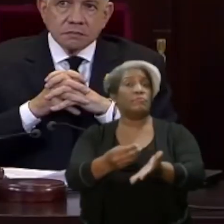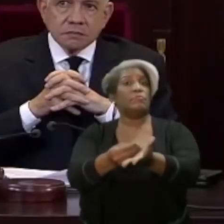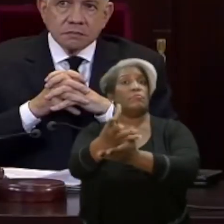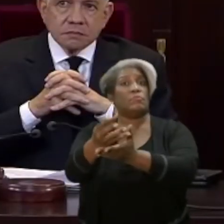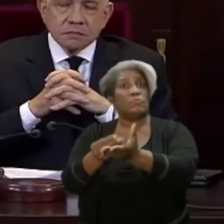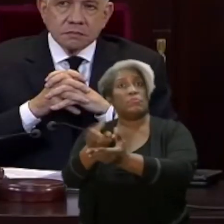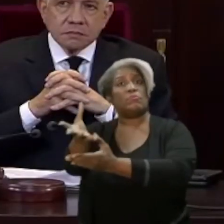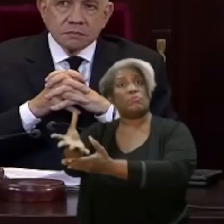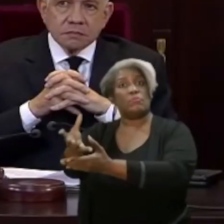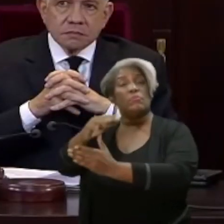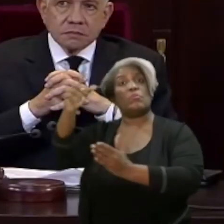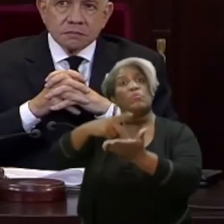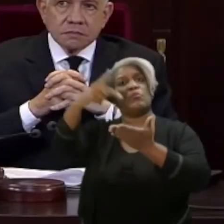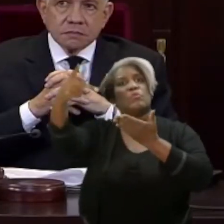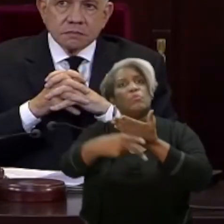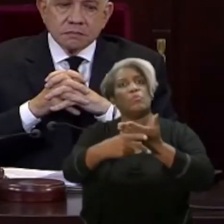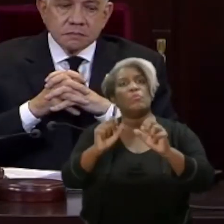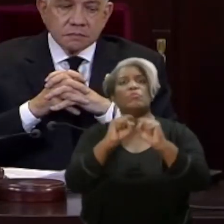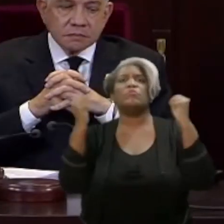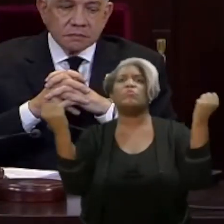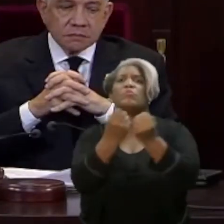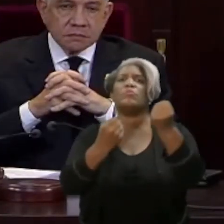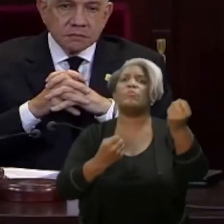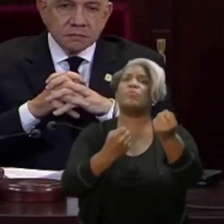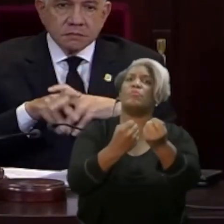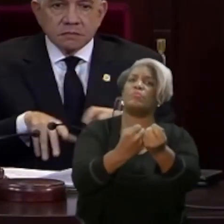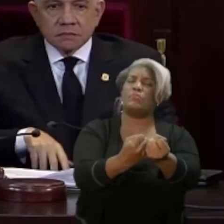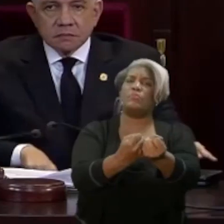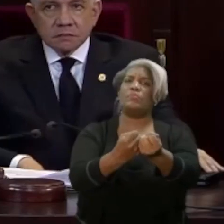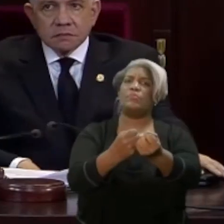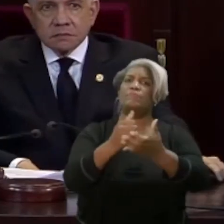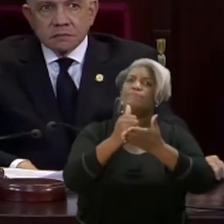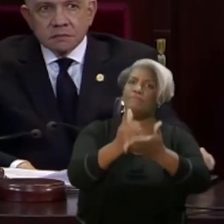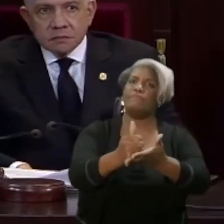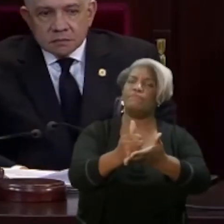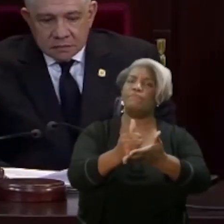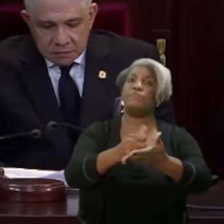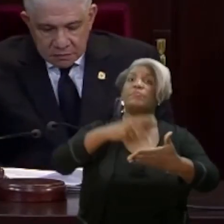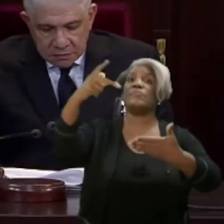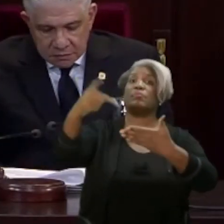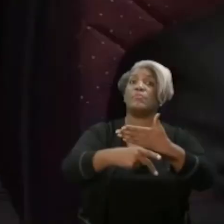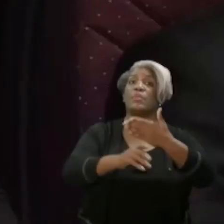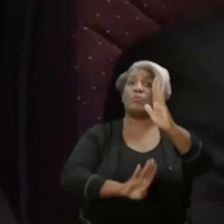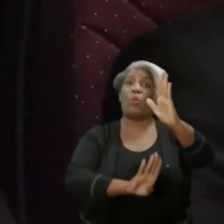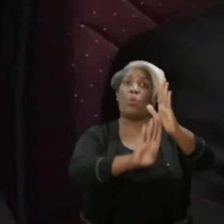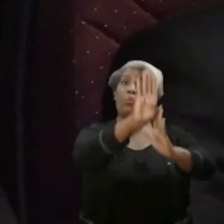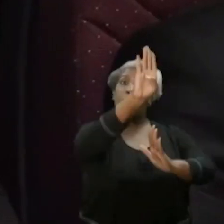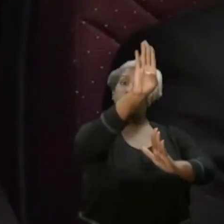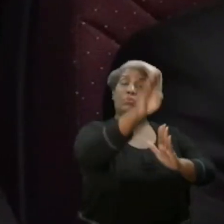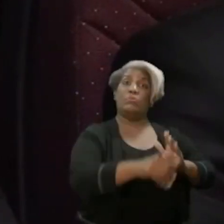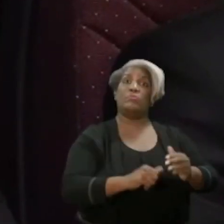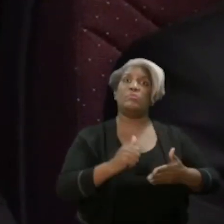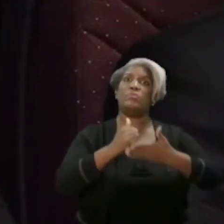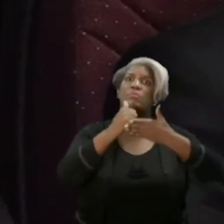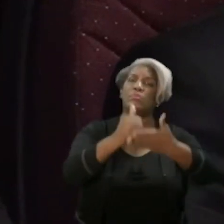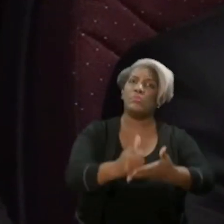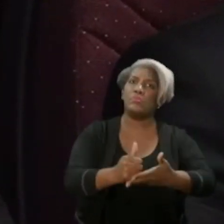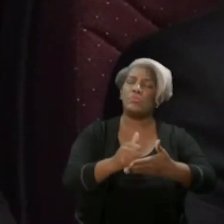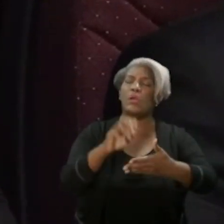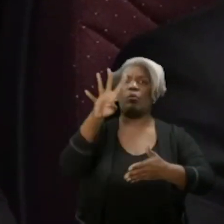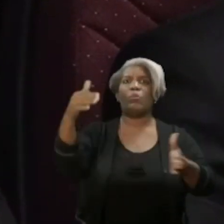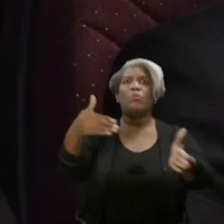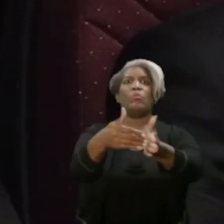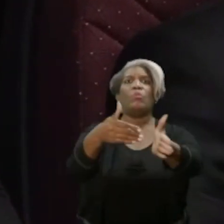programas sociales del gobierno. El programa Supérate benefició en 2022 aproximadamente 4 millones de dominicanos y dominicanas